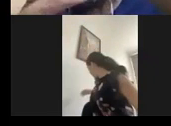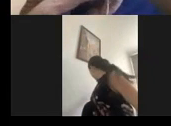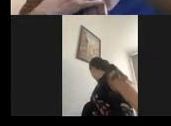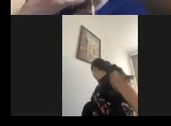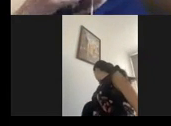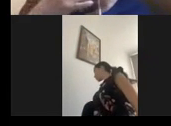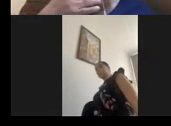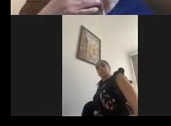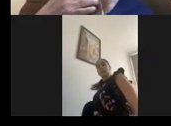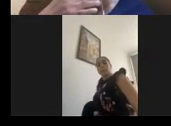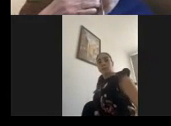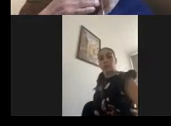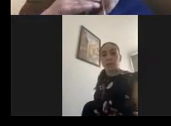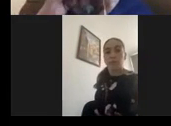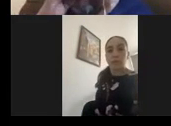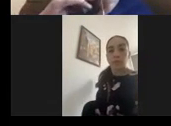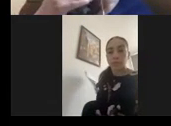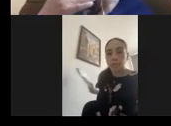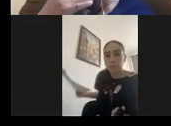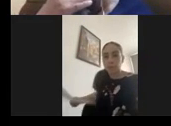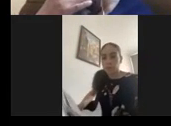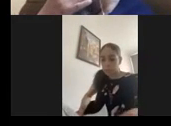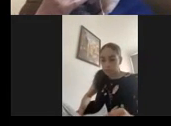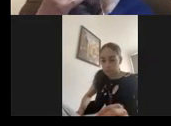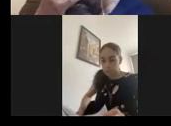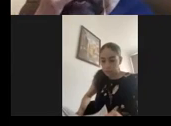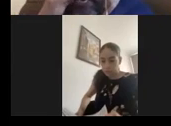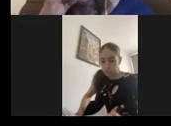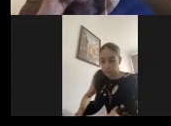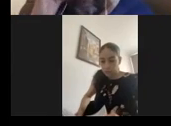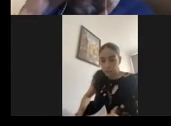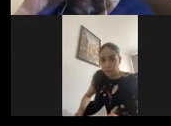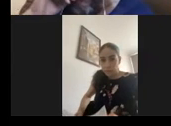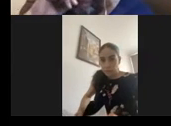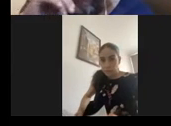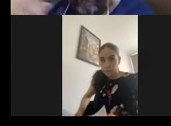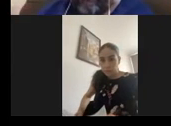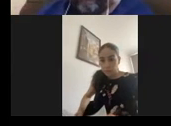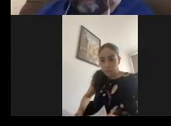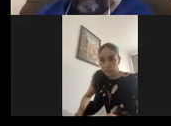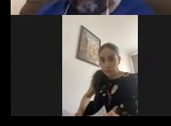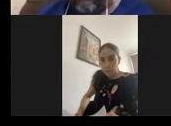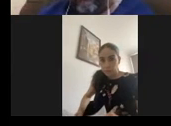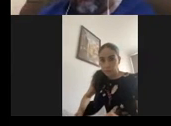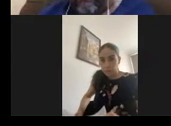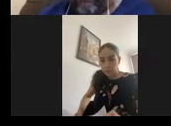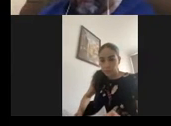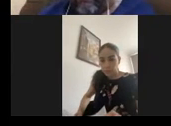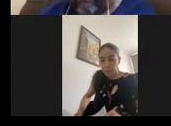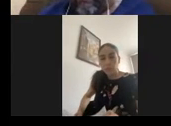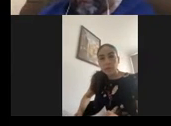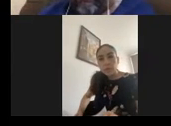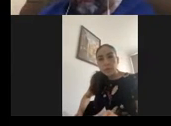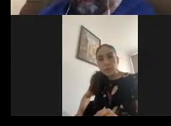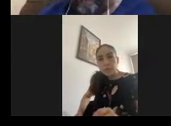hay un reglamento del centro histórico. Miren, señoras y señores regidores, ahí tienen un tema muy interesante y se